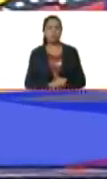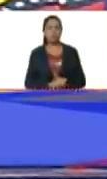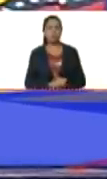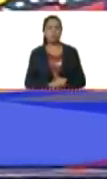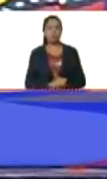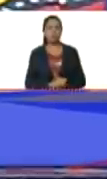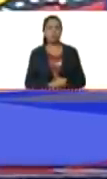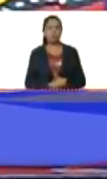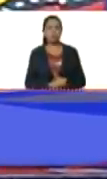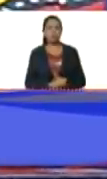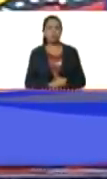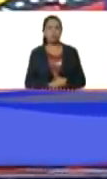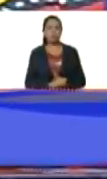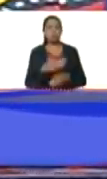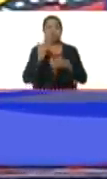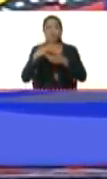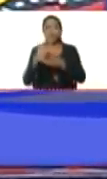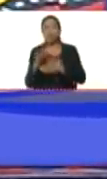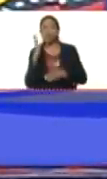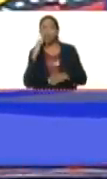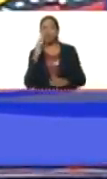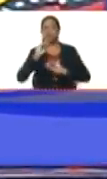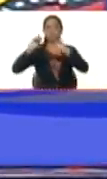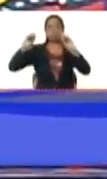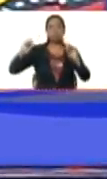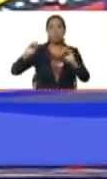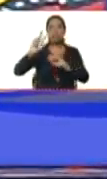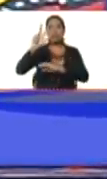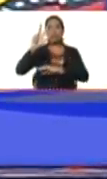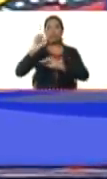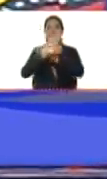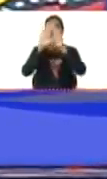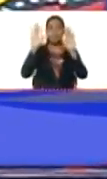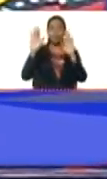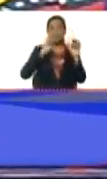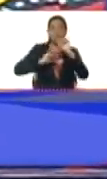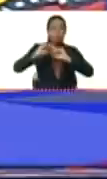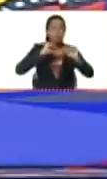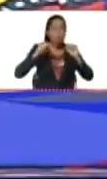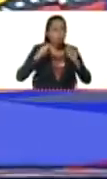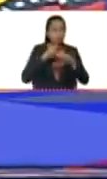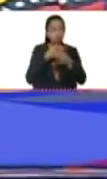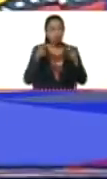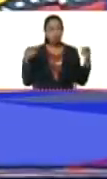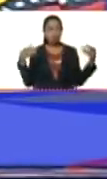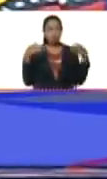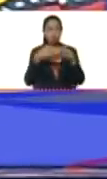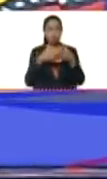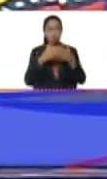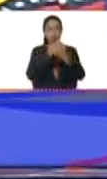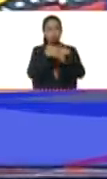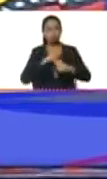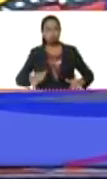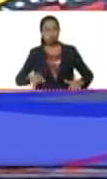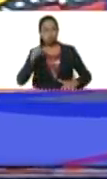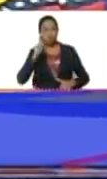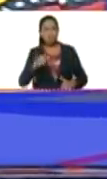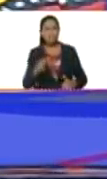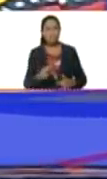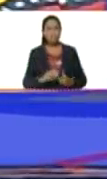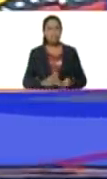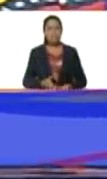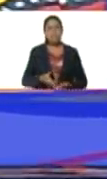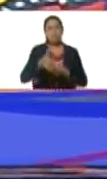sea a las de 3 de la mañana en adelante, movilización general de todo el ejército,